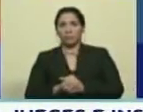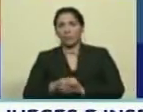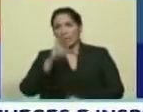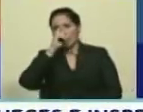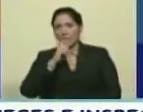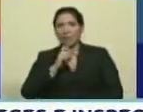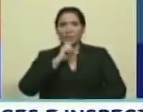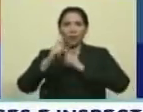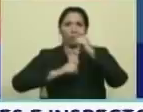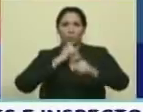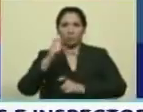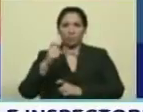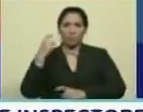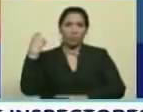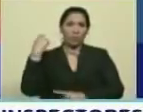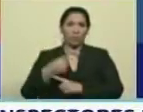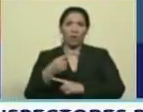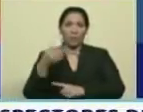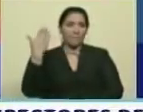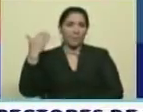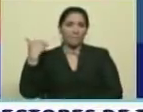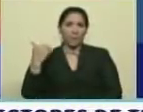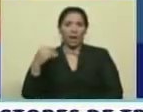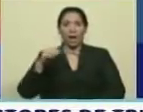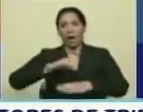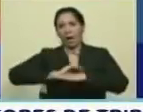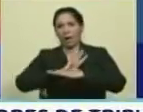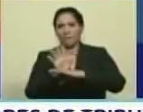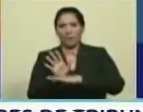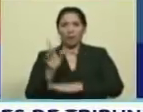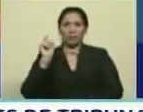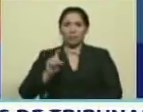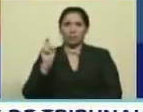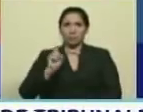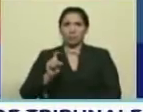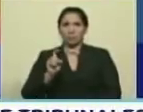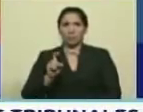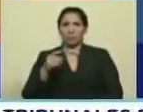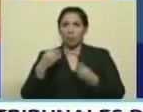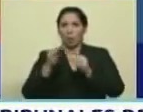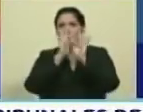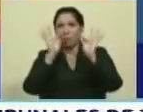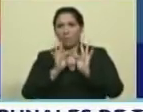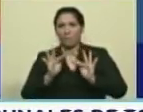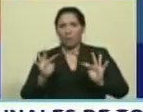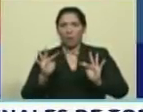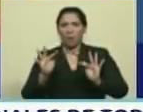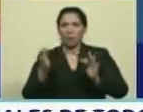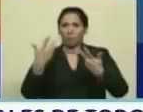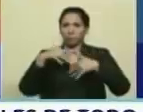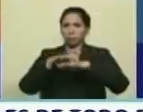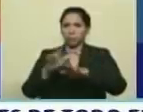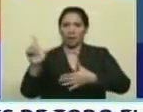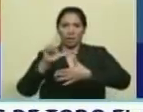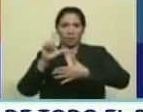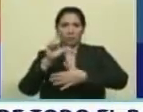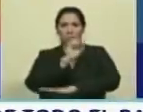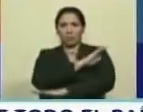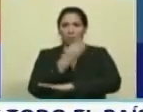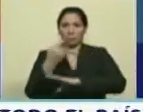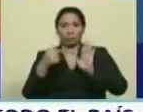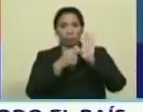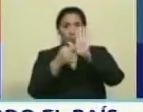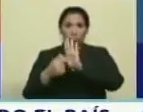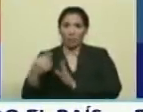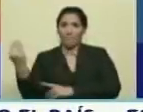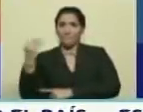pasar. El ALBA TCP es una necesidad. Como mecanismo genuinamente latinoamericano y caribeño, ha demostrado más de